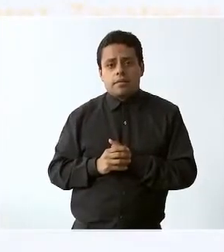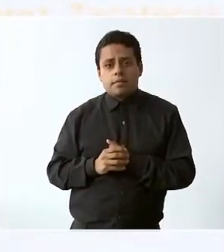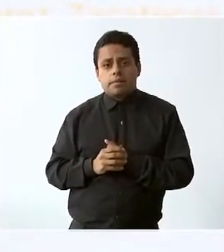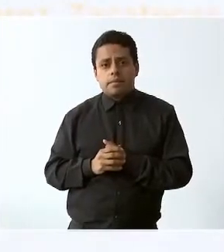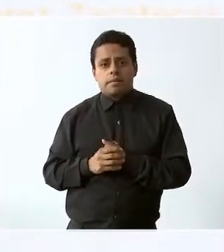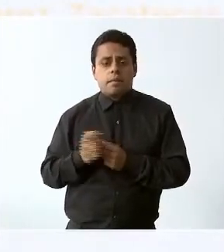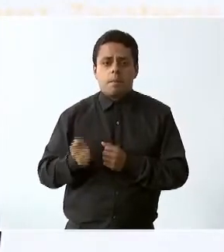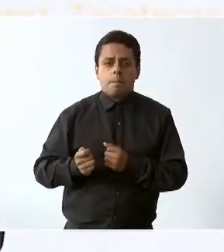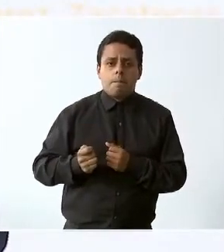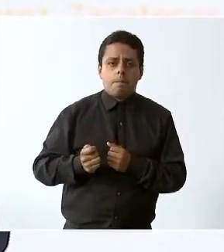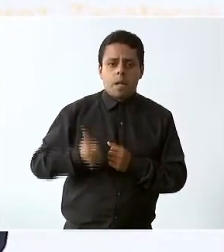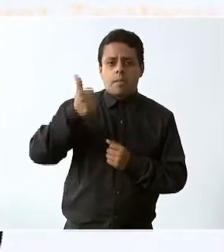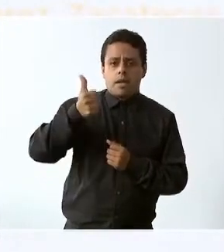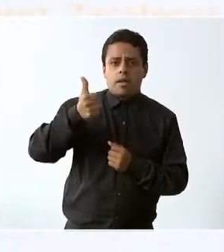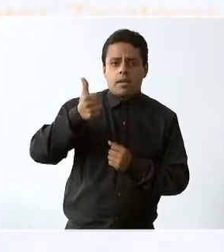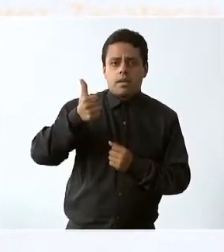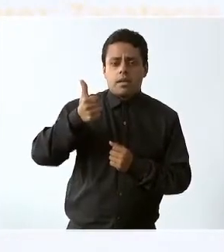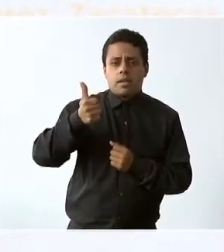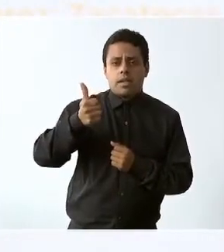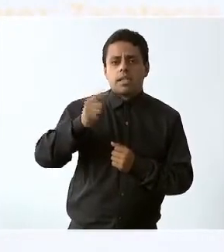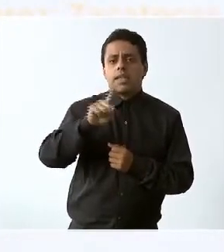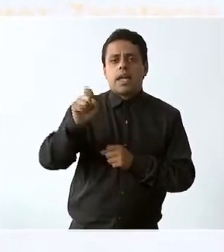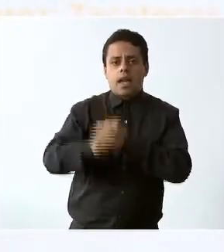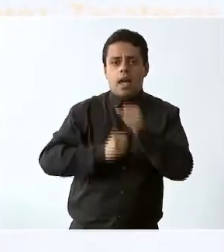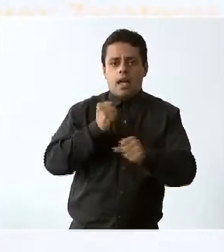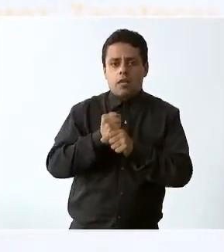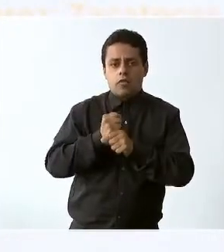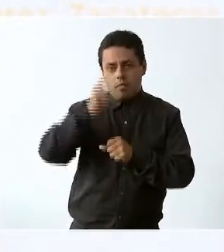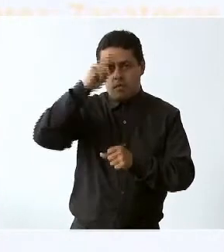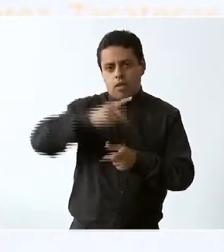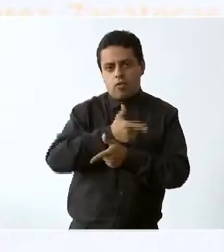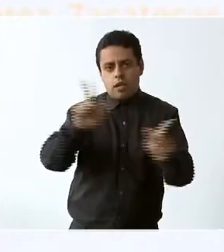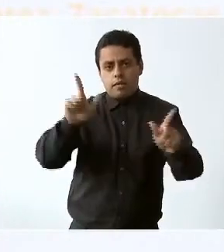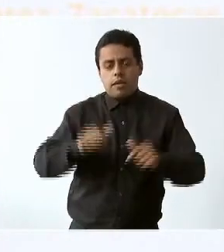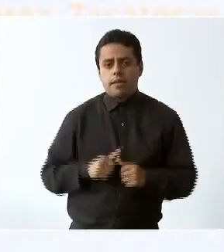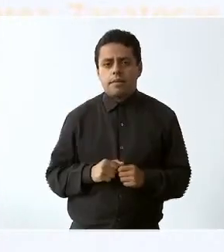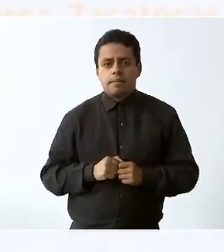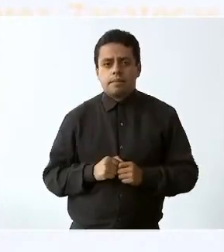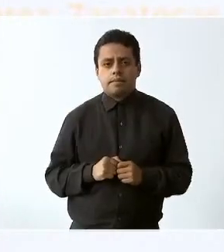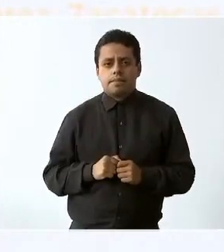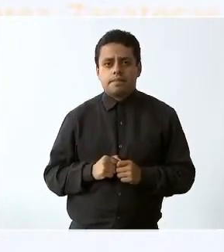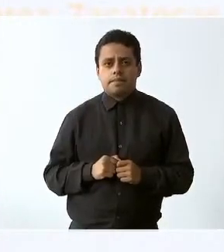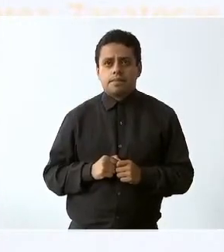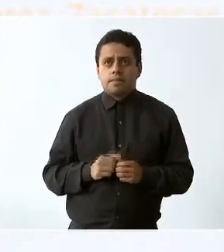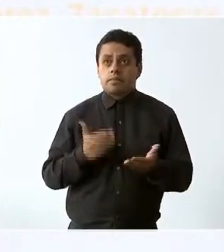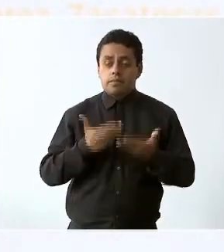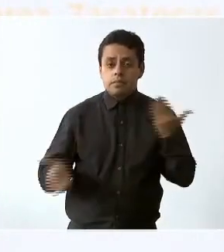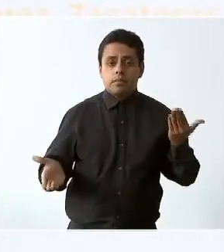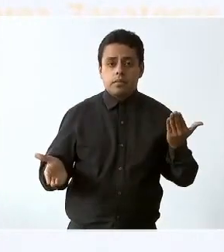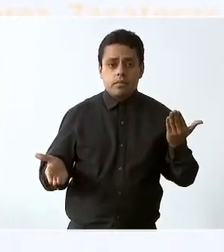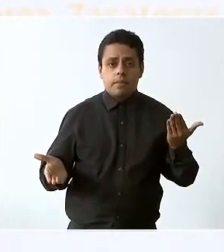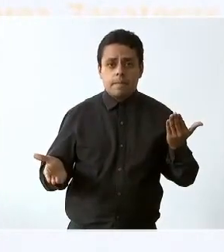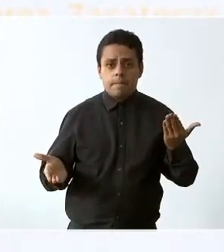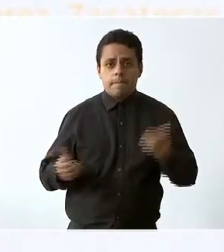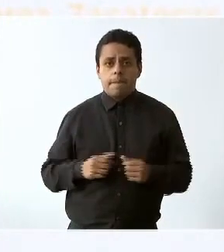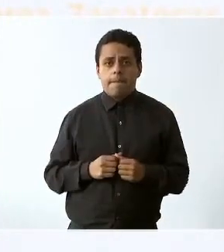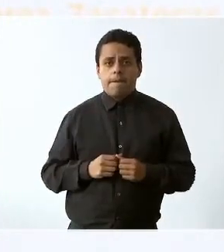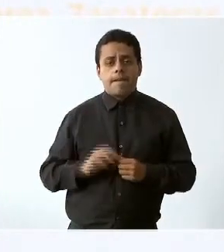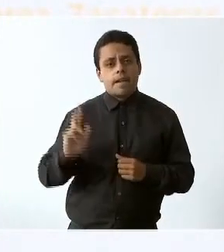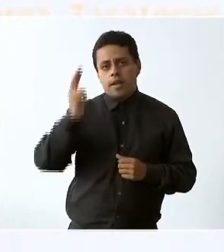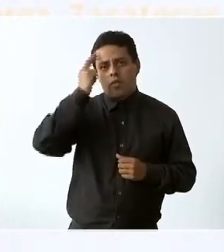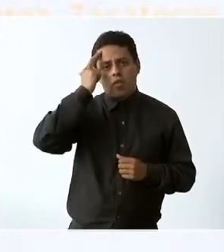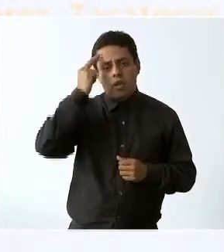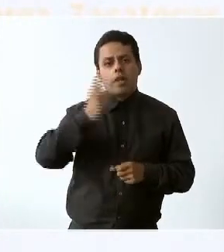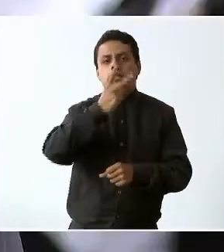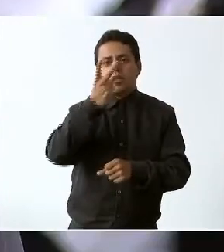el primer siglo del México independiente. Ahora recordamos